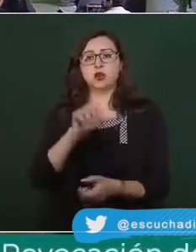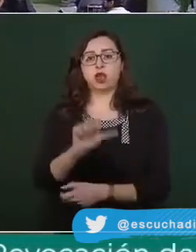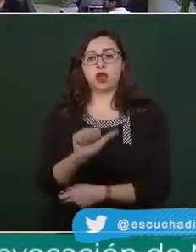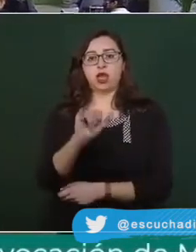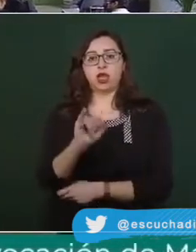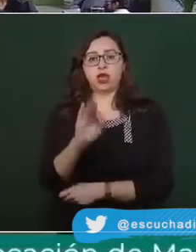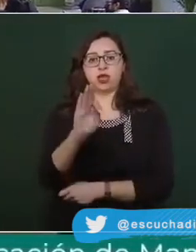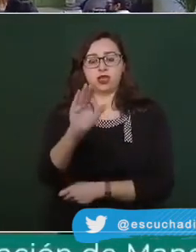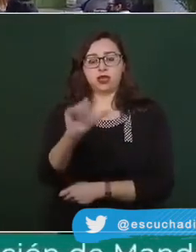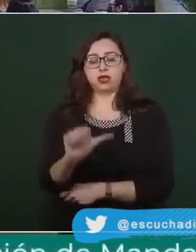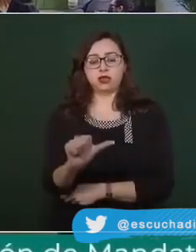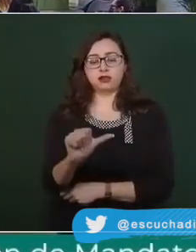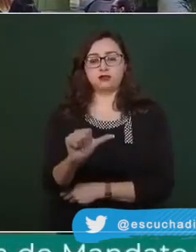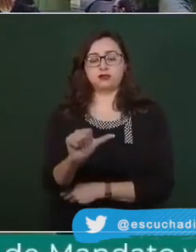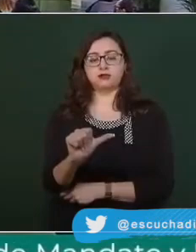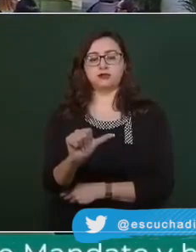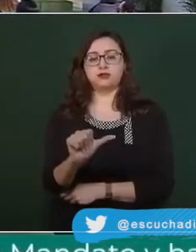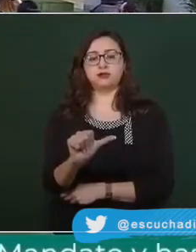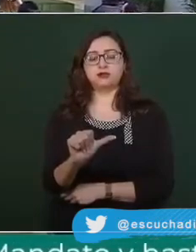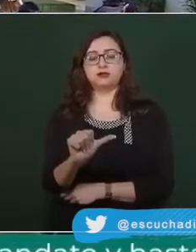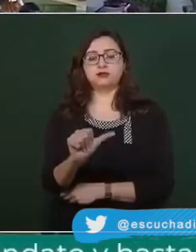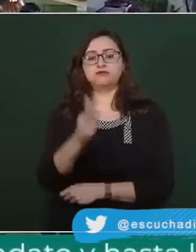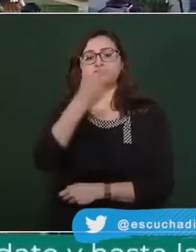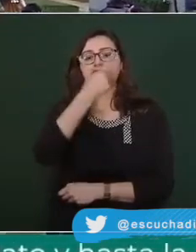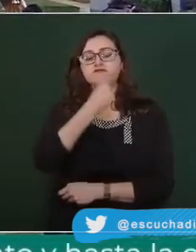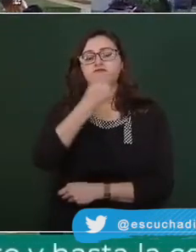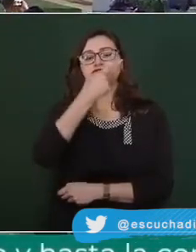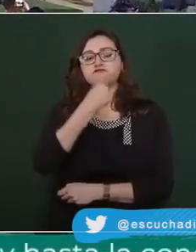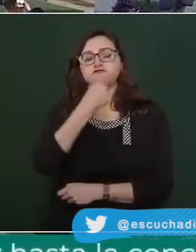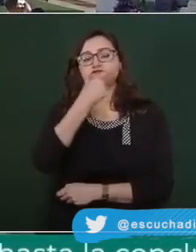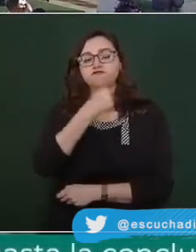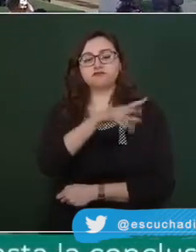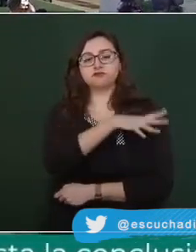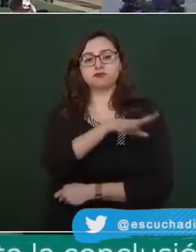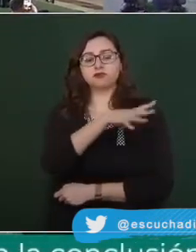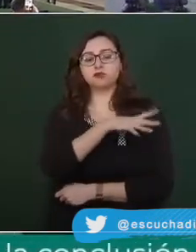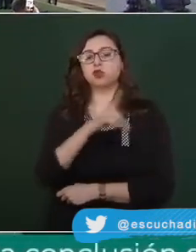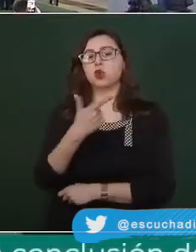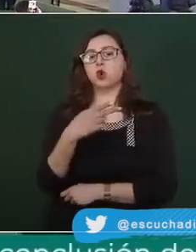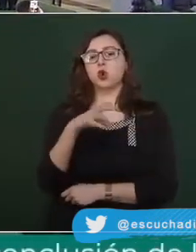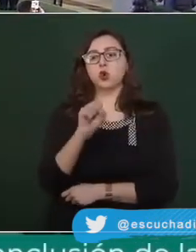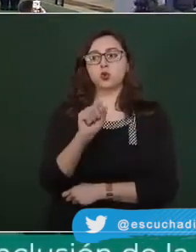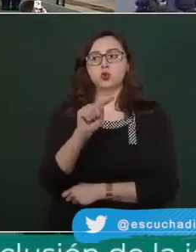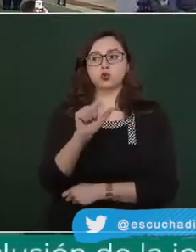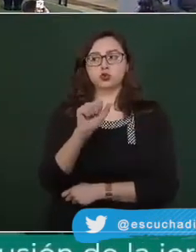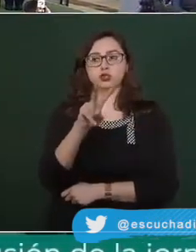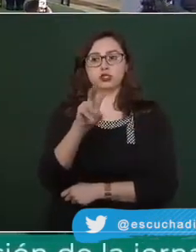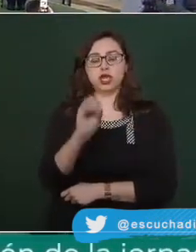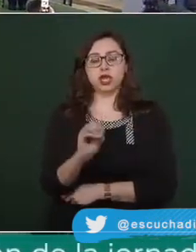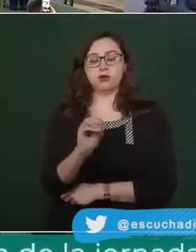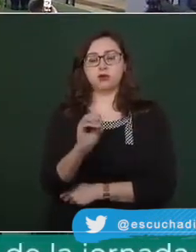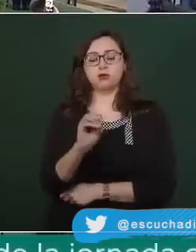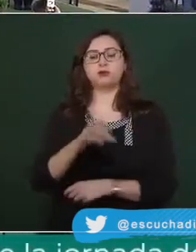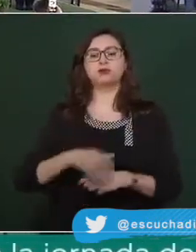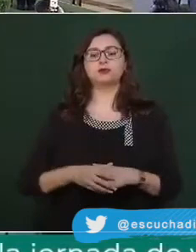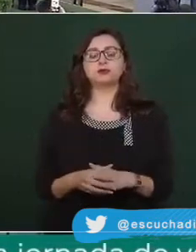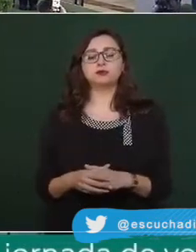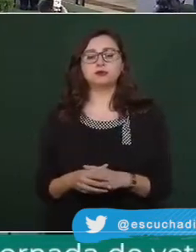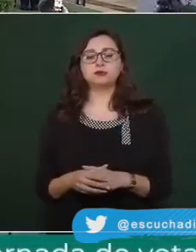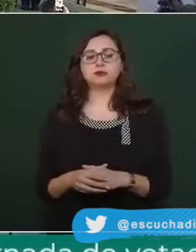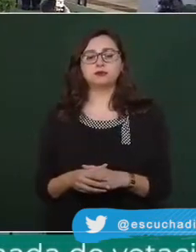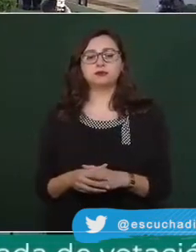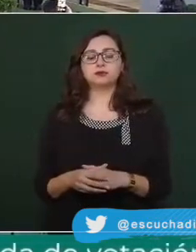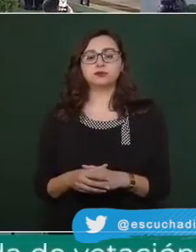país que enaltece la lucha contra la corrupción y deslinda la administración de la Cuarta Transformación con la época neoliberal.